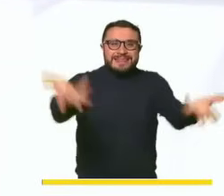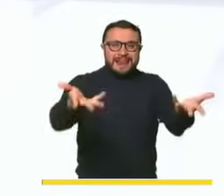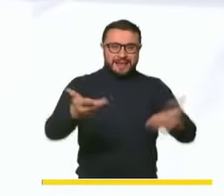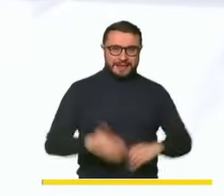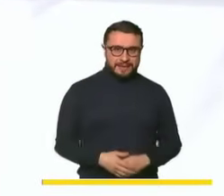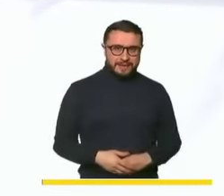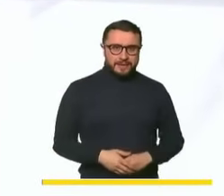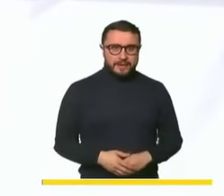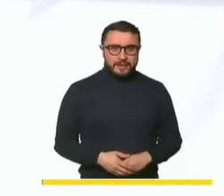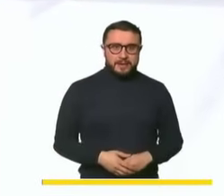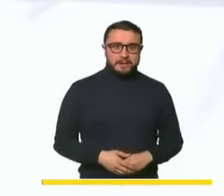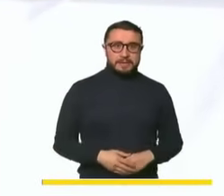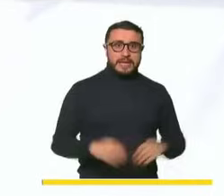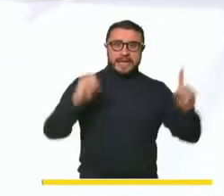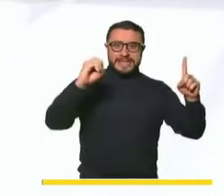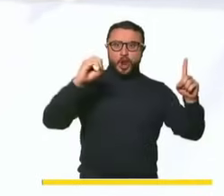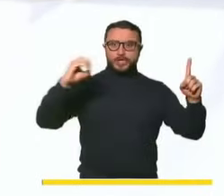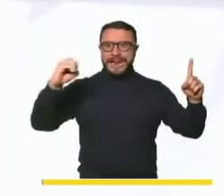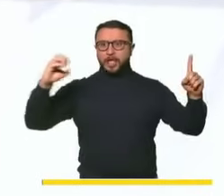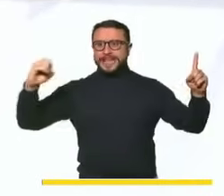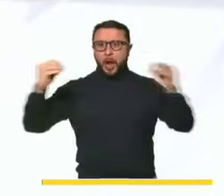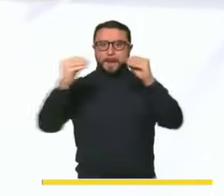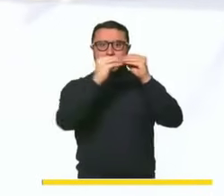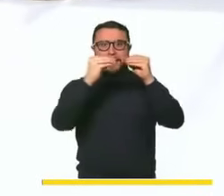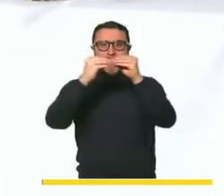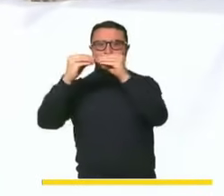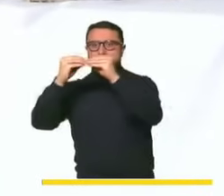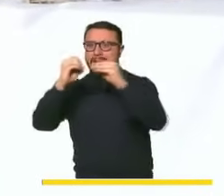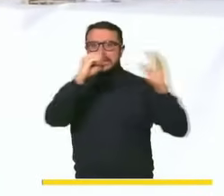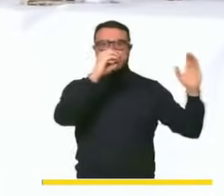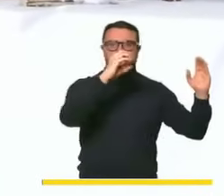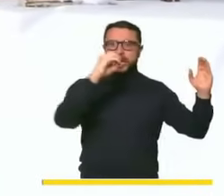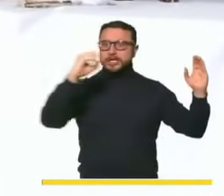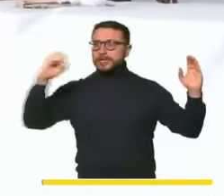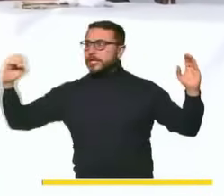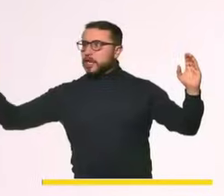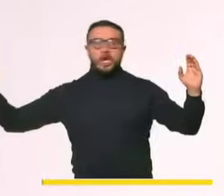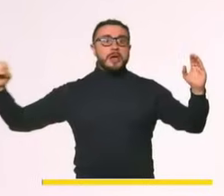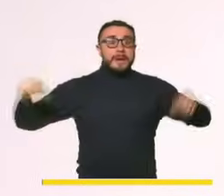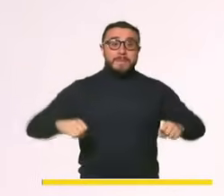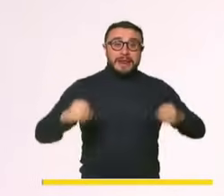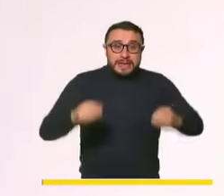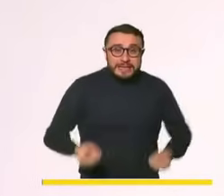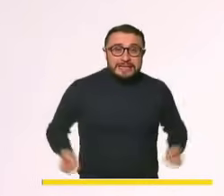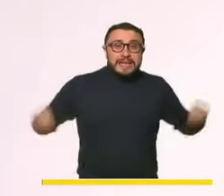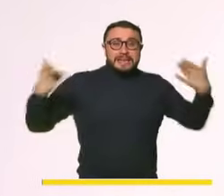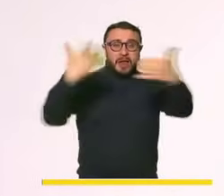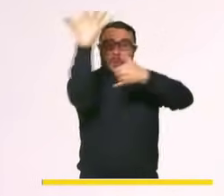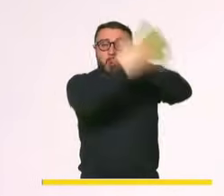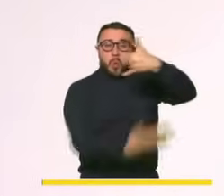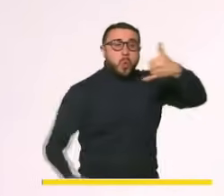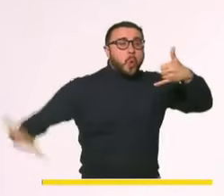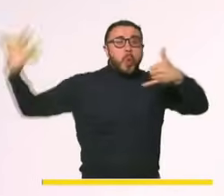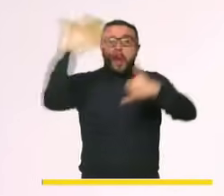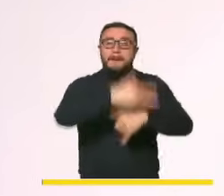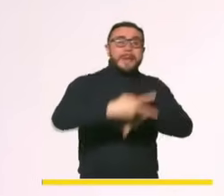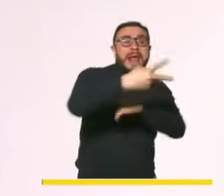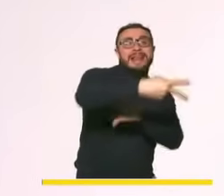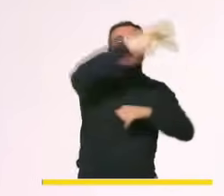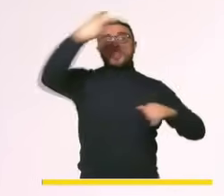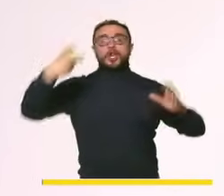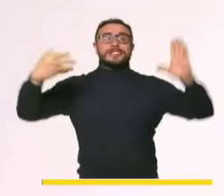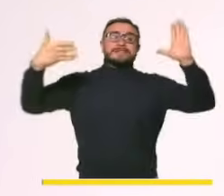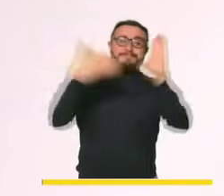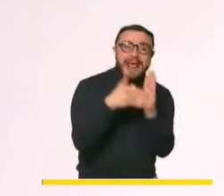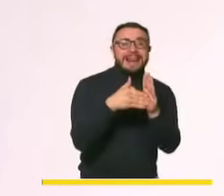Y que ese cero se adicione con uno más. Y podamos en toda Colombia entregar otras